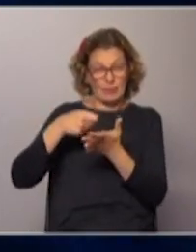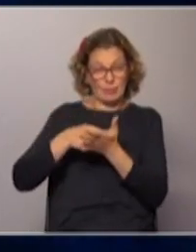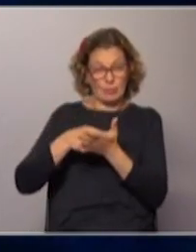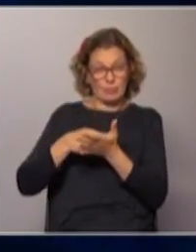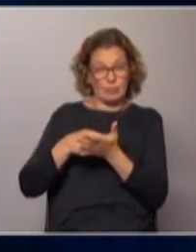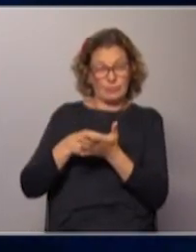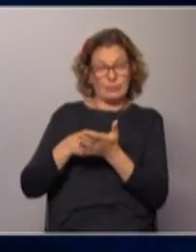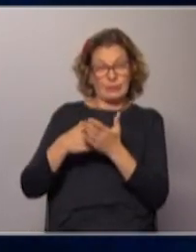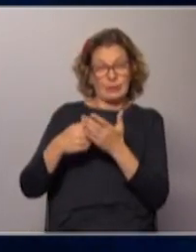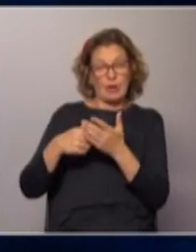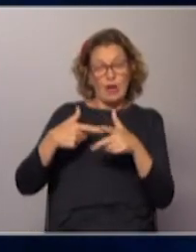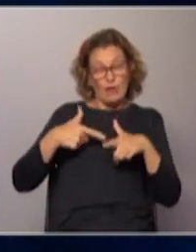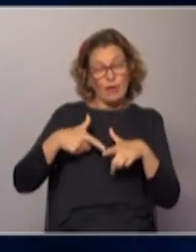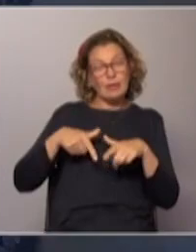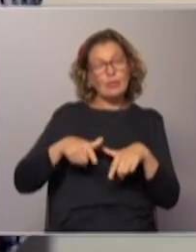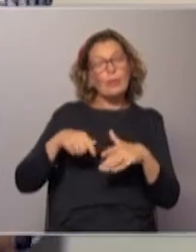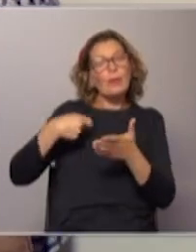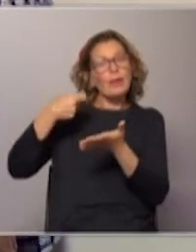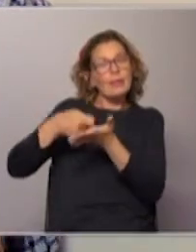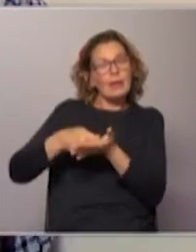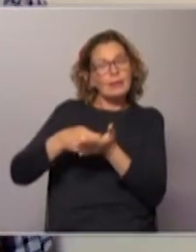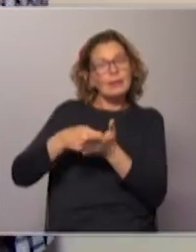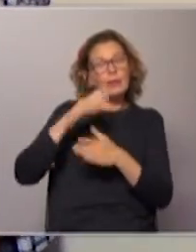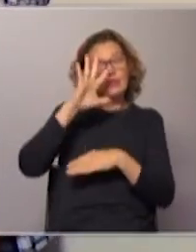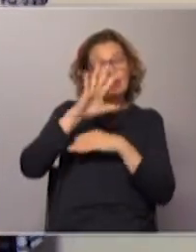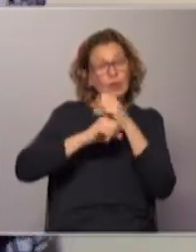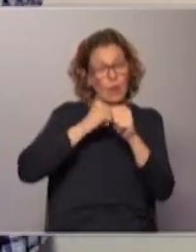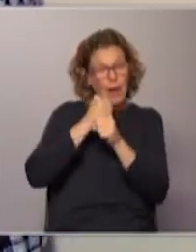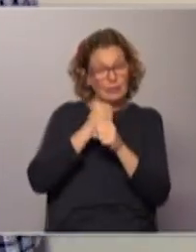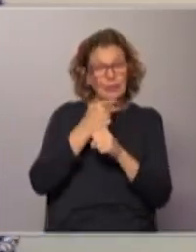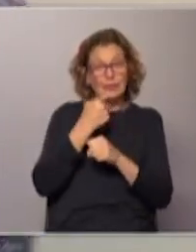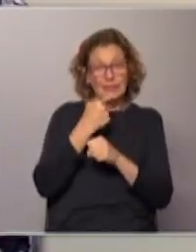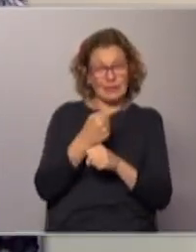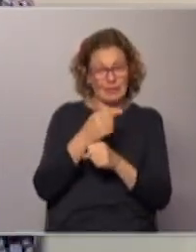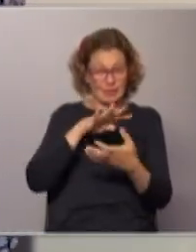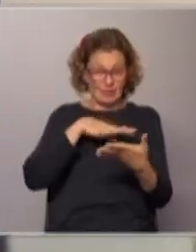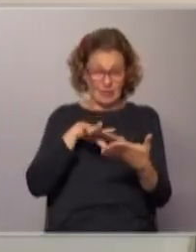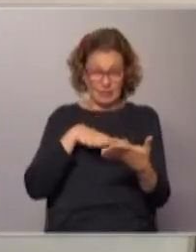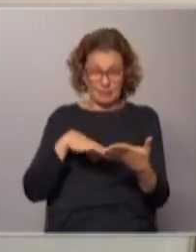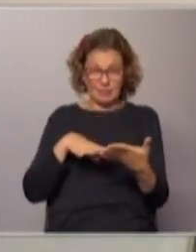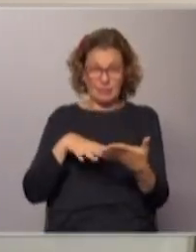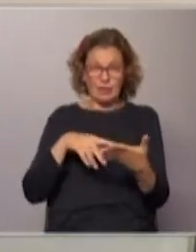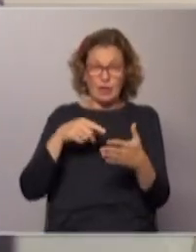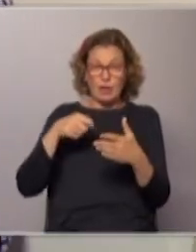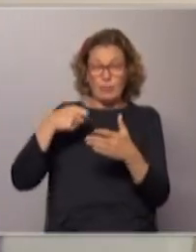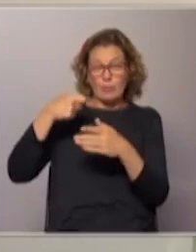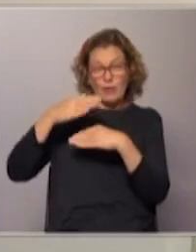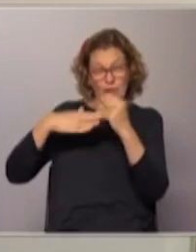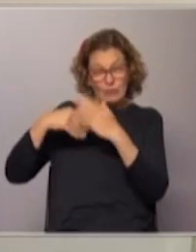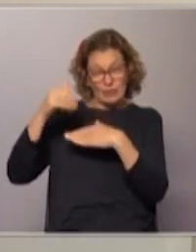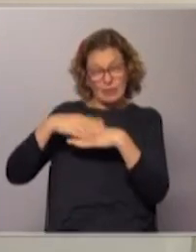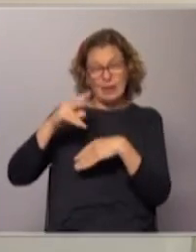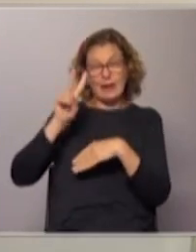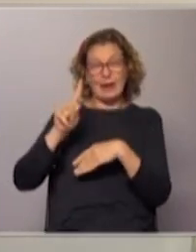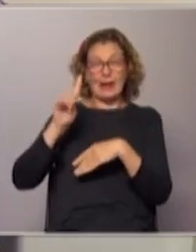fondo nacional de vivir formación vivienda de hecho el plan quinquenal dice si usted lo lee que el fondo nacional de vivienda debería tener